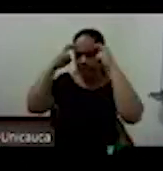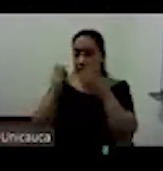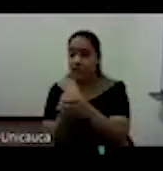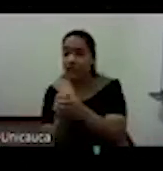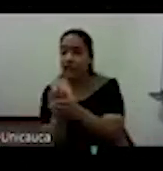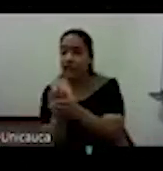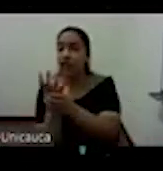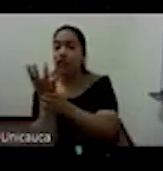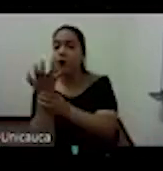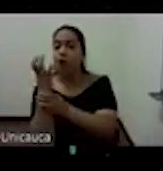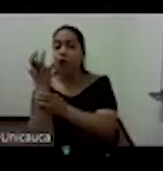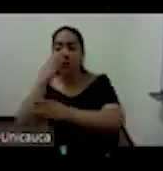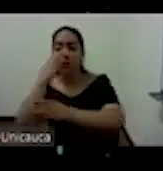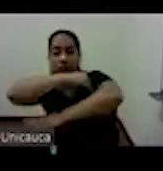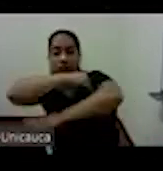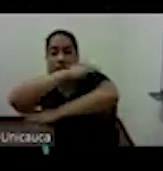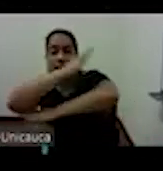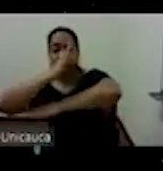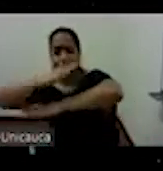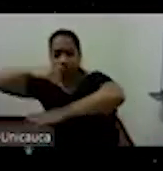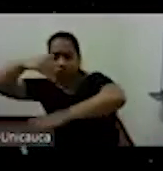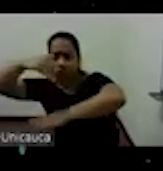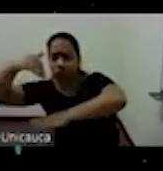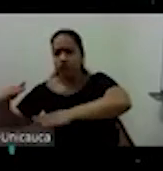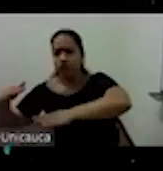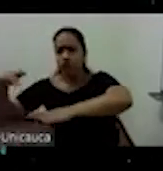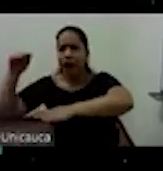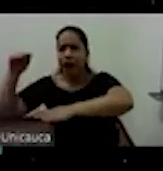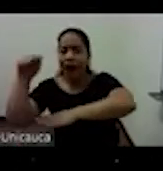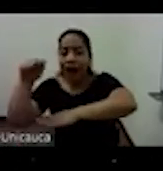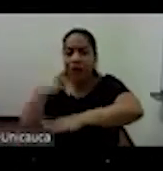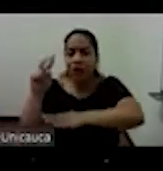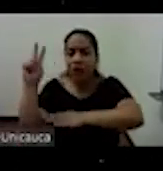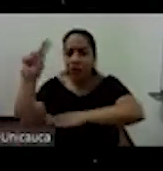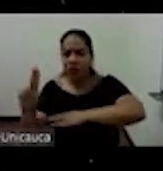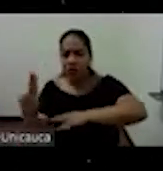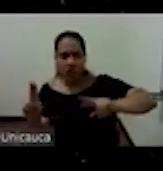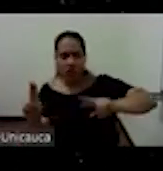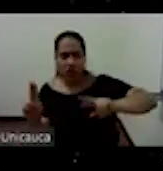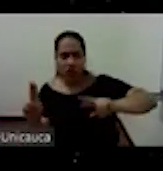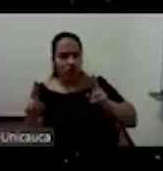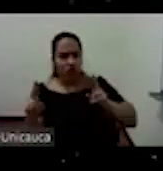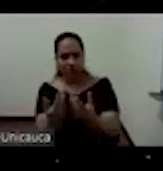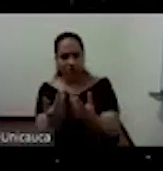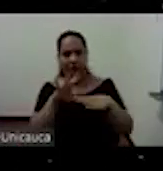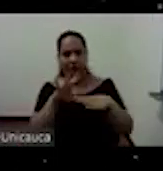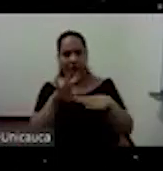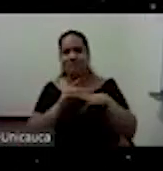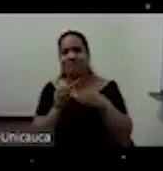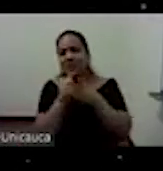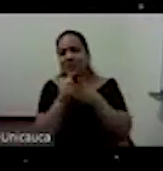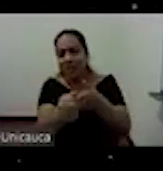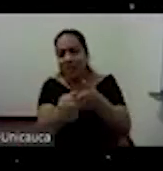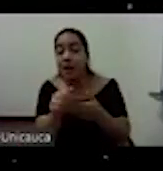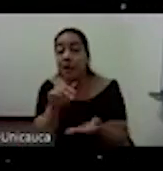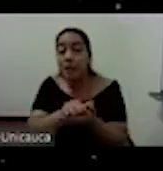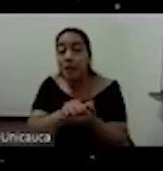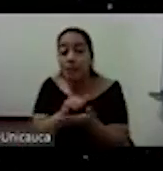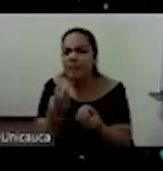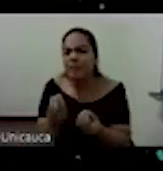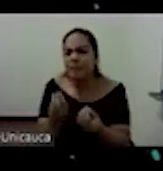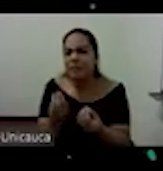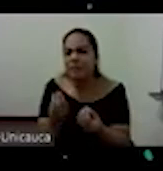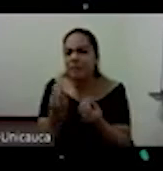las montañas y páramos con la orientación de los rayos del trueno. Estas son utilizadas también para depositar